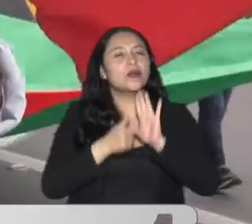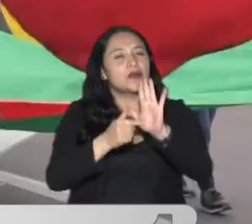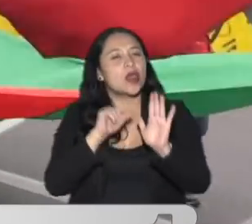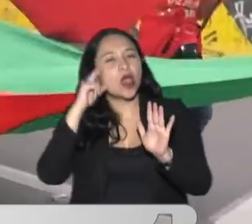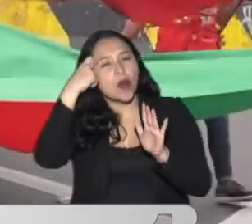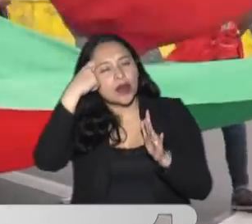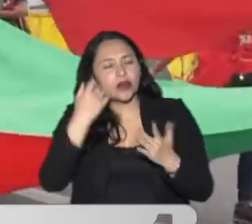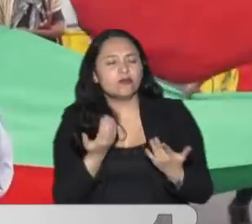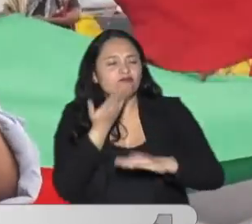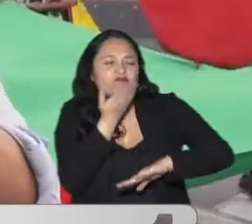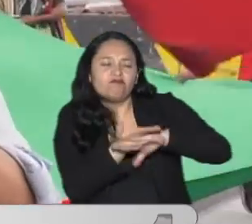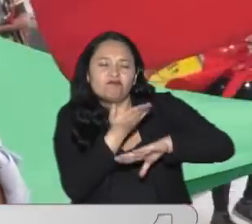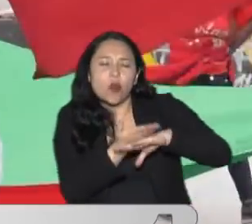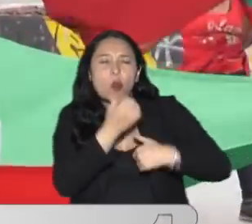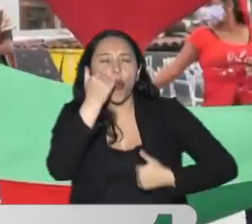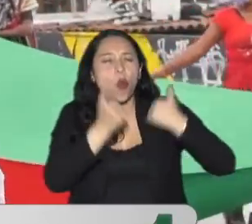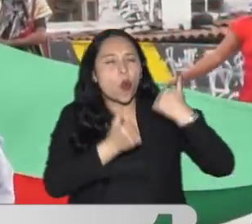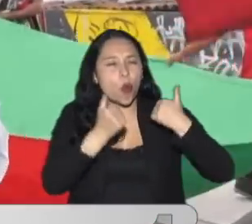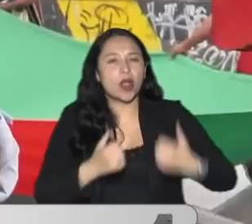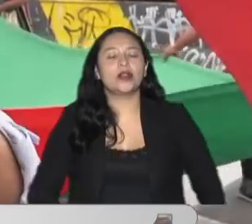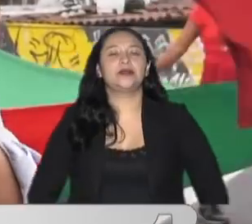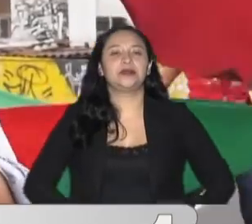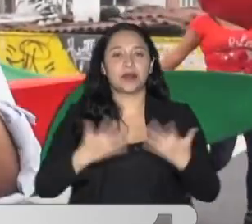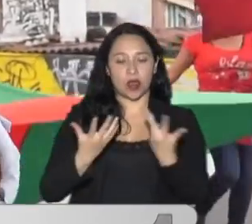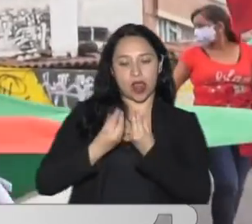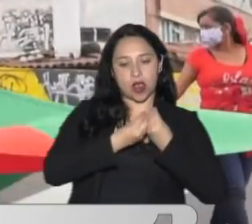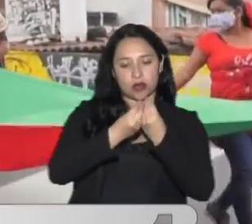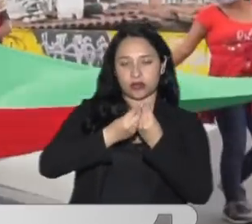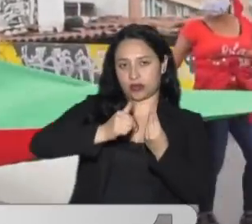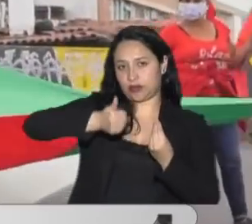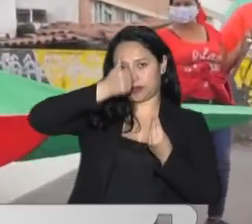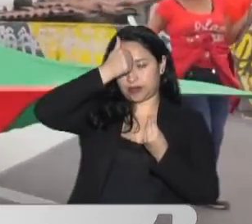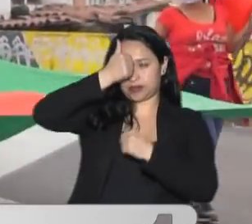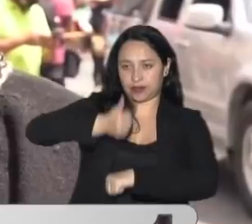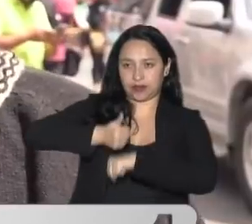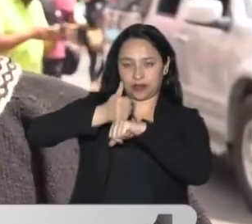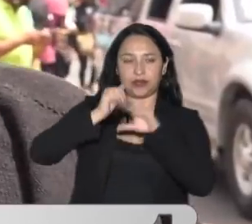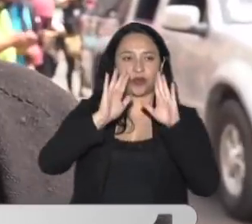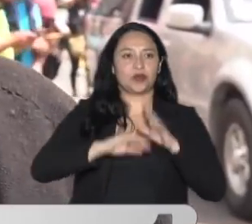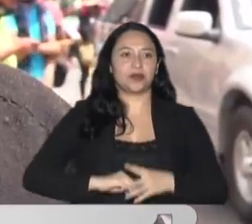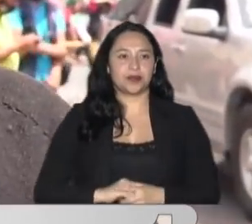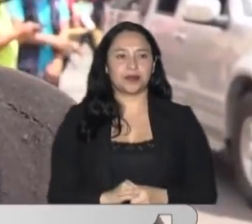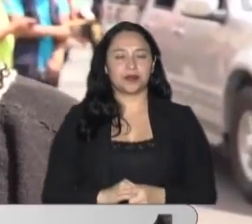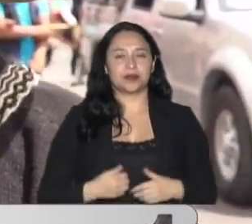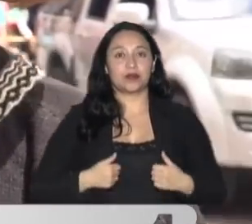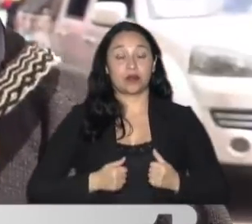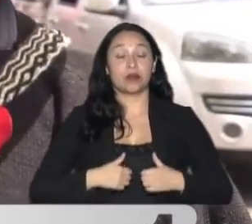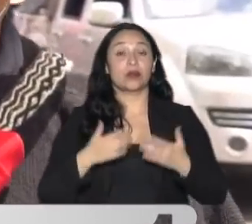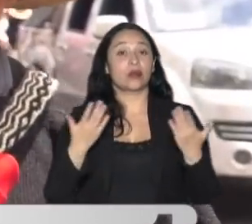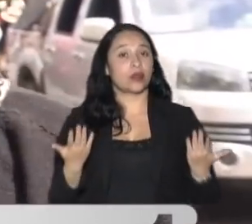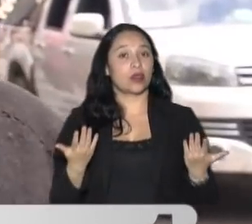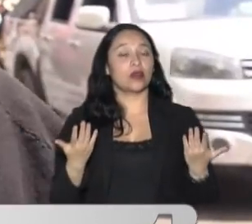peticiones. Escuchemos a Hermes Pete, el consejero mayor del CRIC. Que el